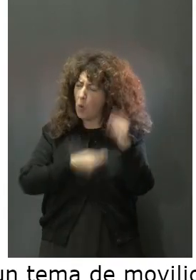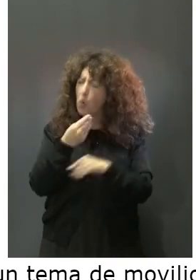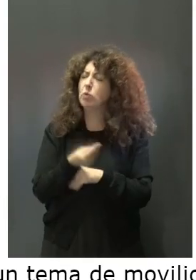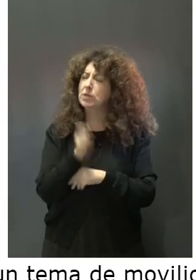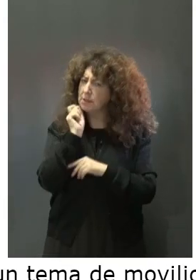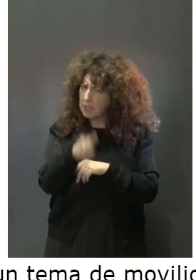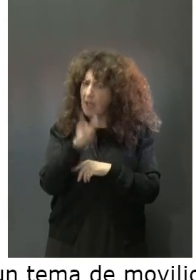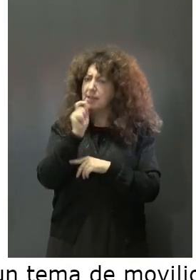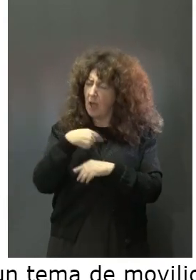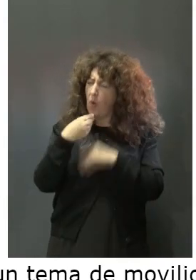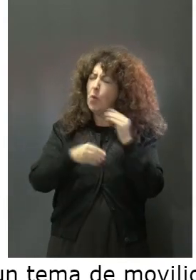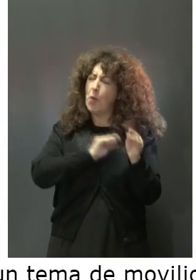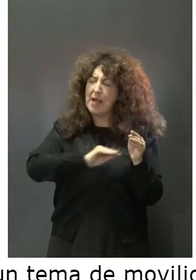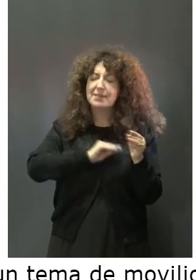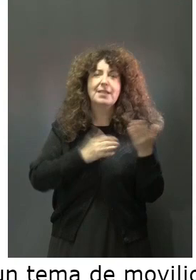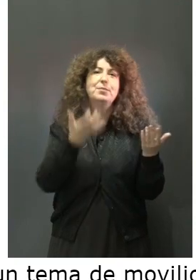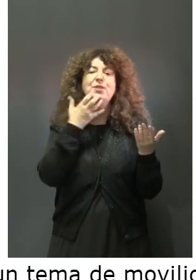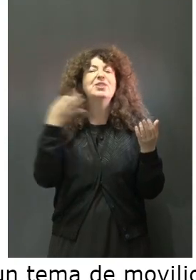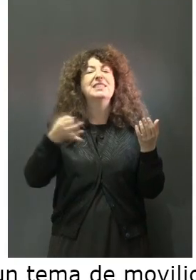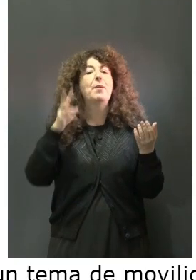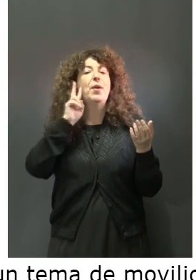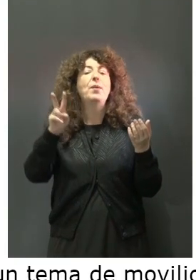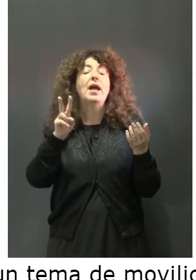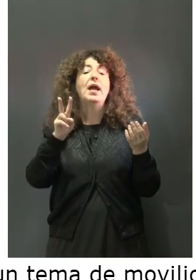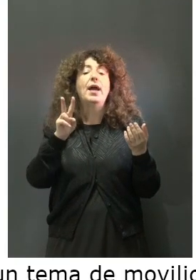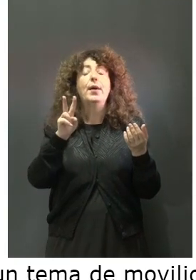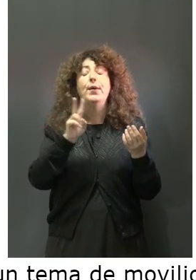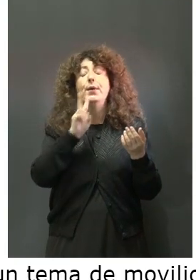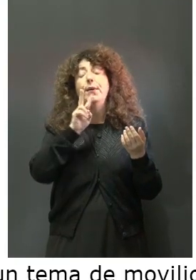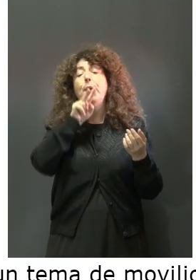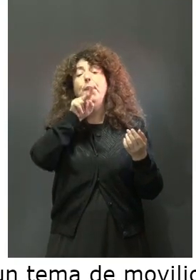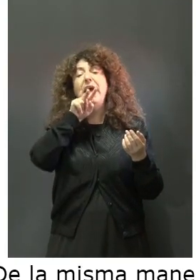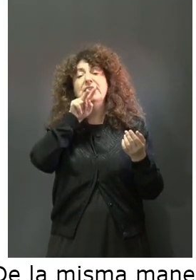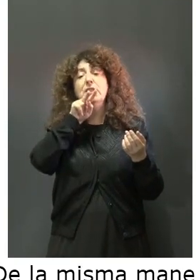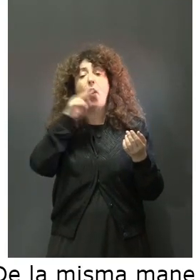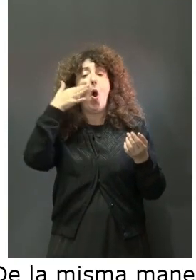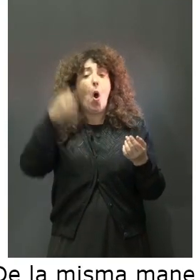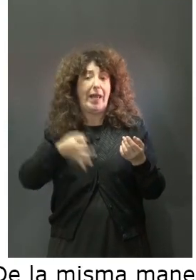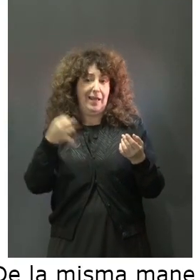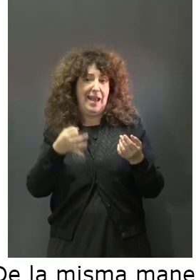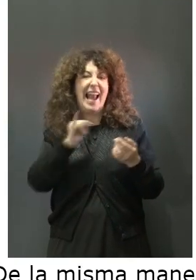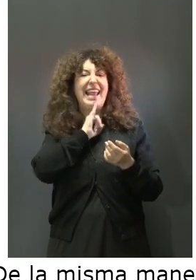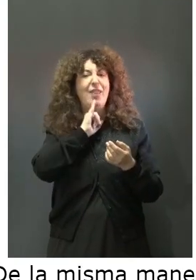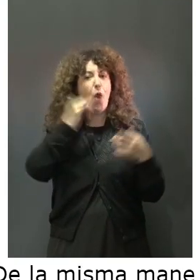los subtítulos, para ver, yo siempre veo todo en versión original y